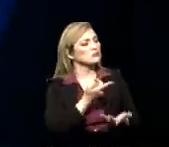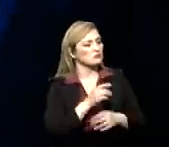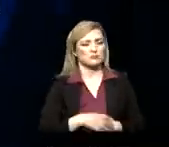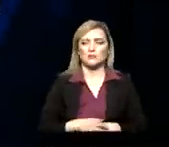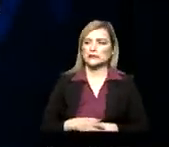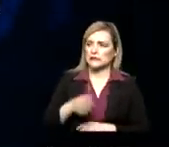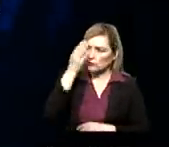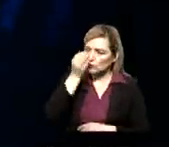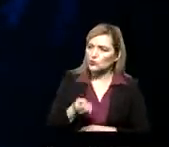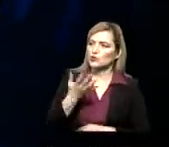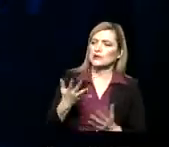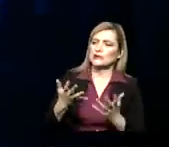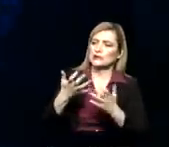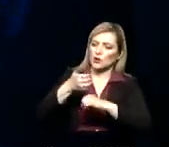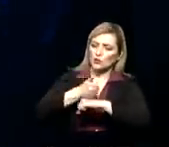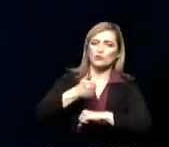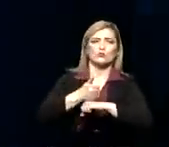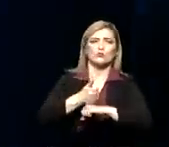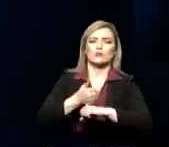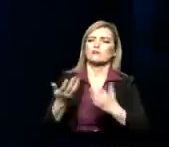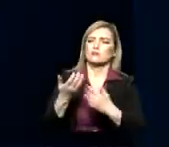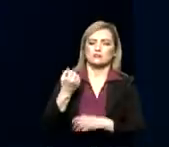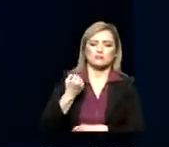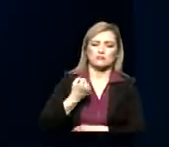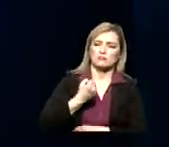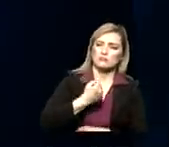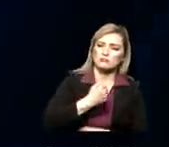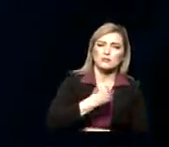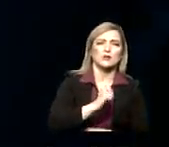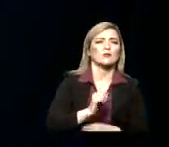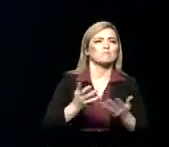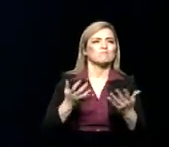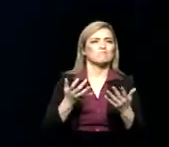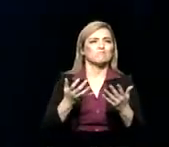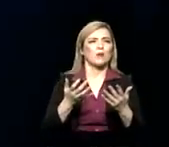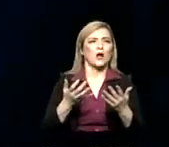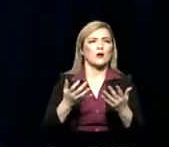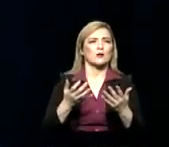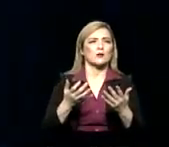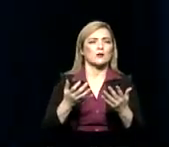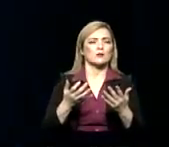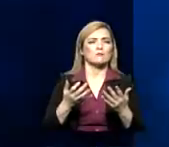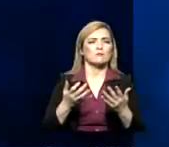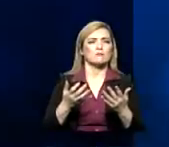días, señor. Procediendo de acuerdo a lo autorizado, estamos en condiciones Víctor Machami, si me autoriza directo a posición Puna,